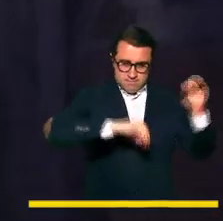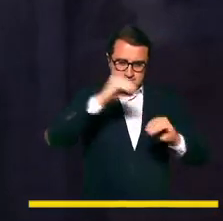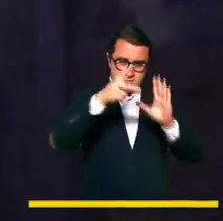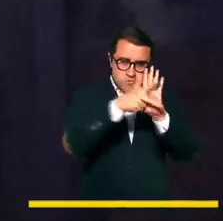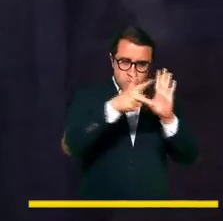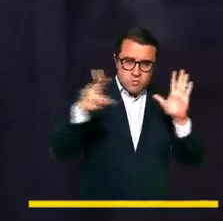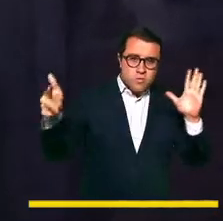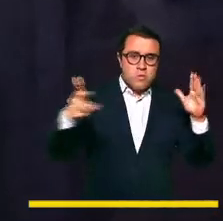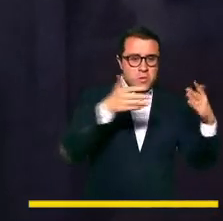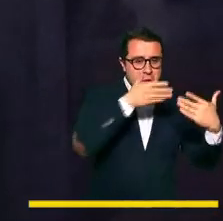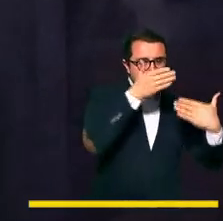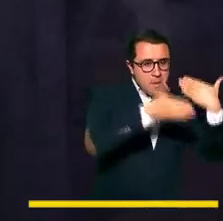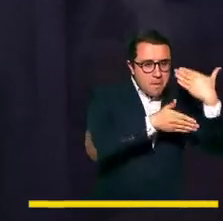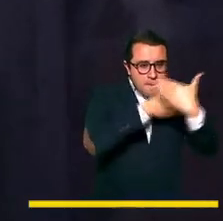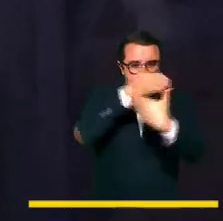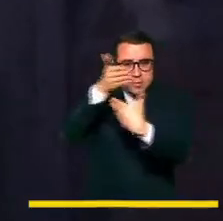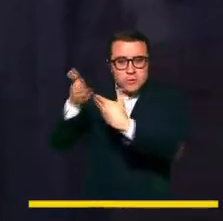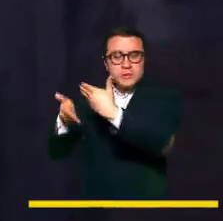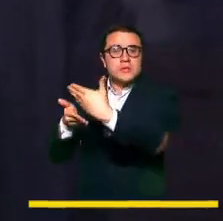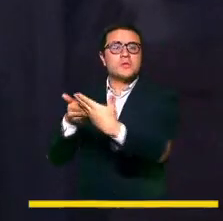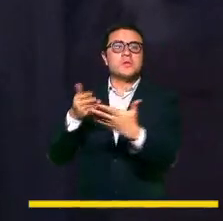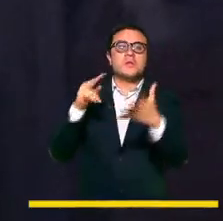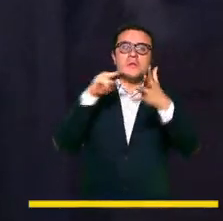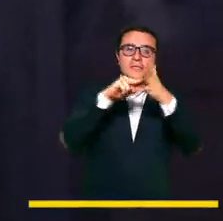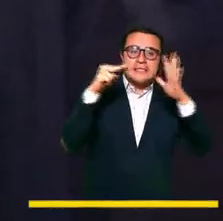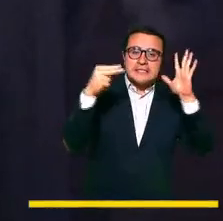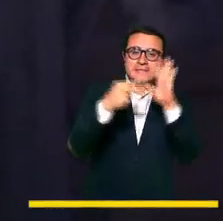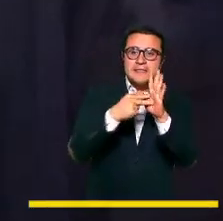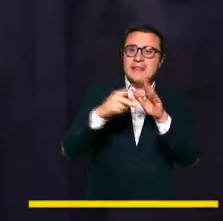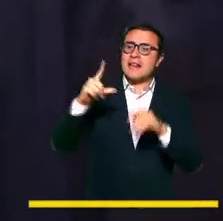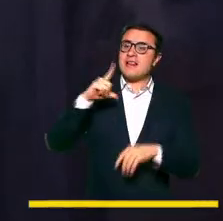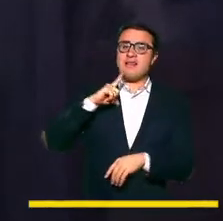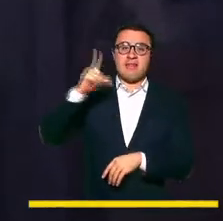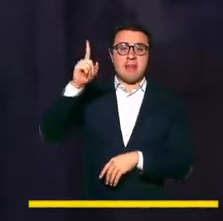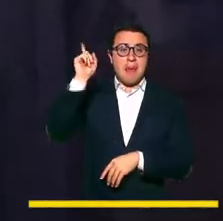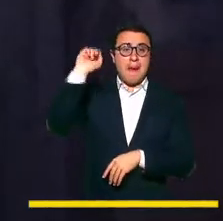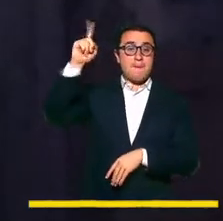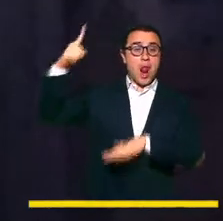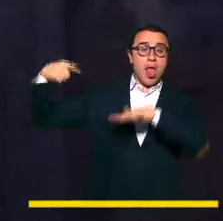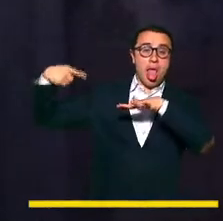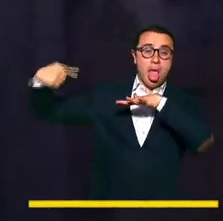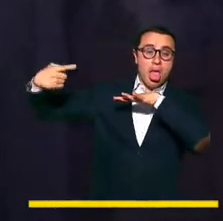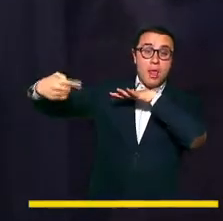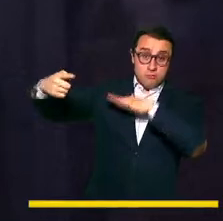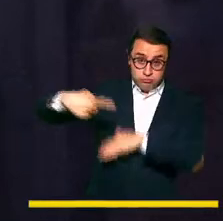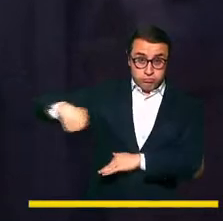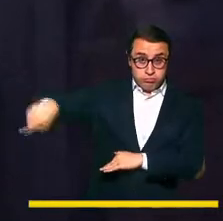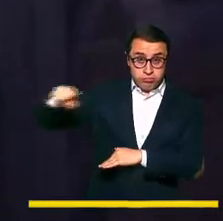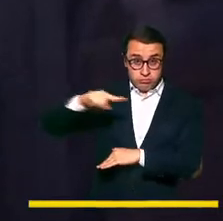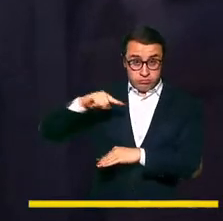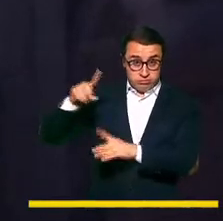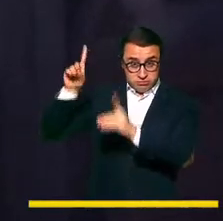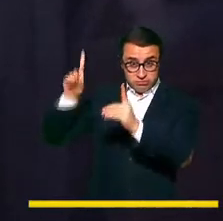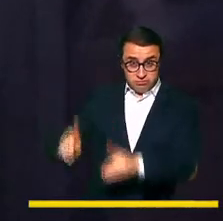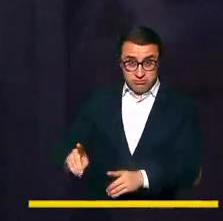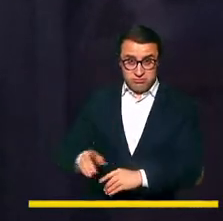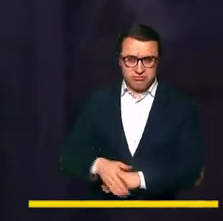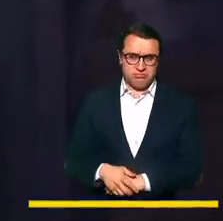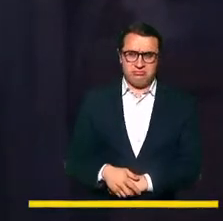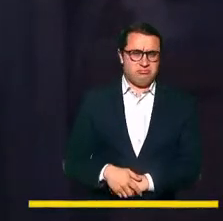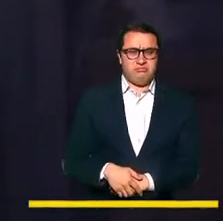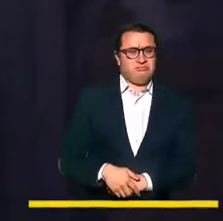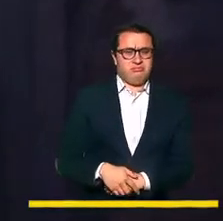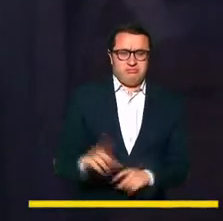proceso constituyente no es entre los dirigentes tradicionales del país. Antes que nada